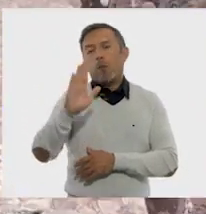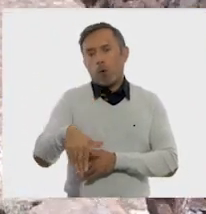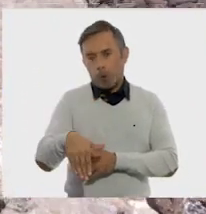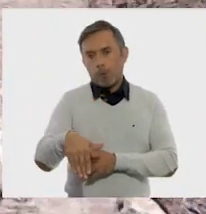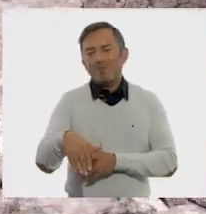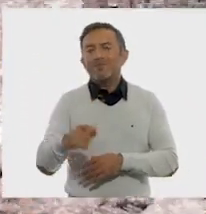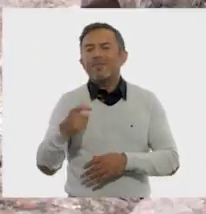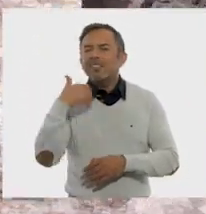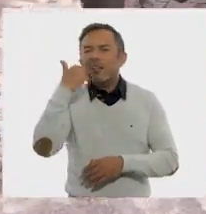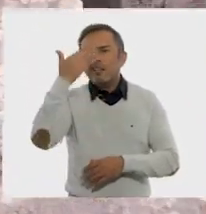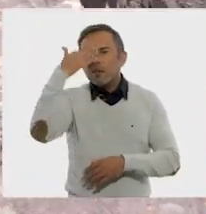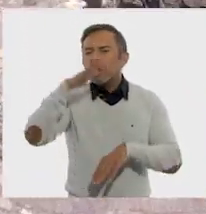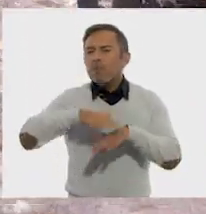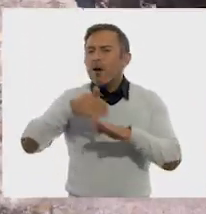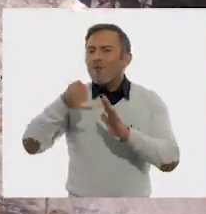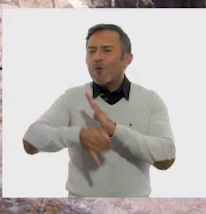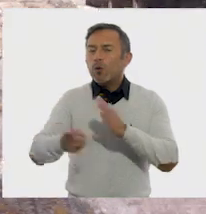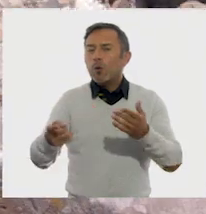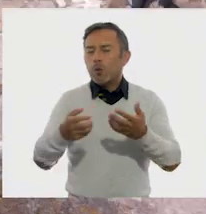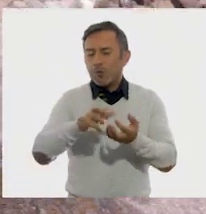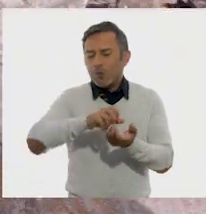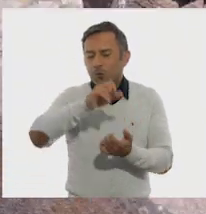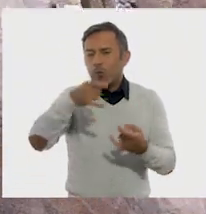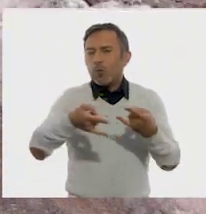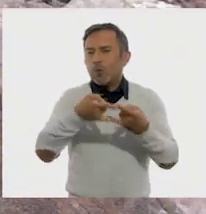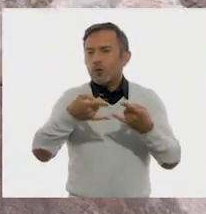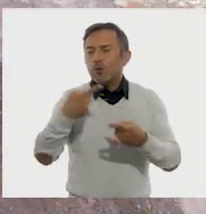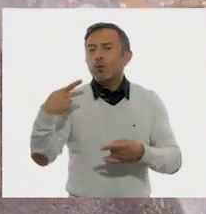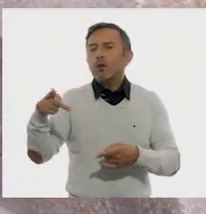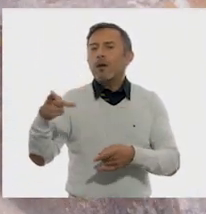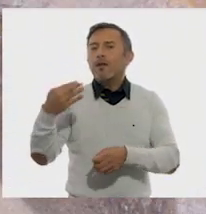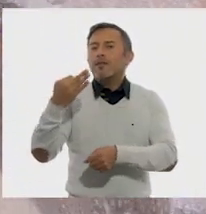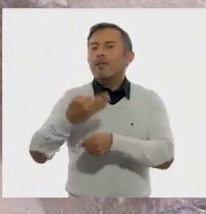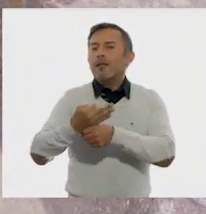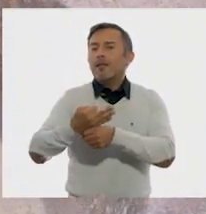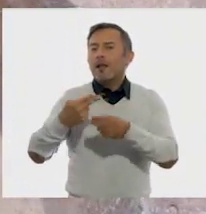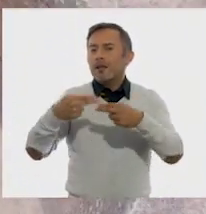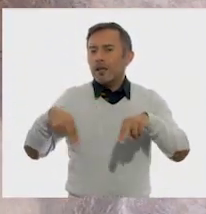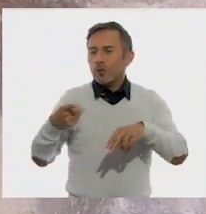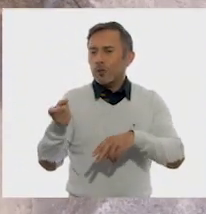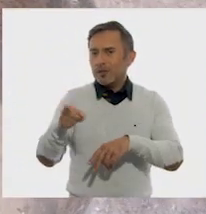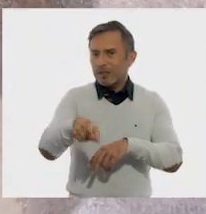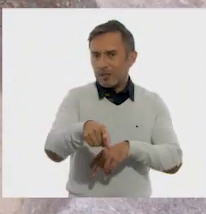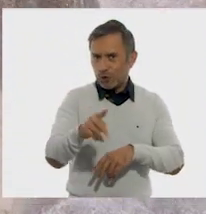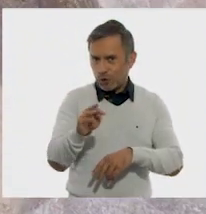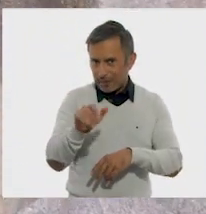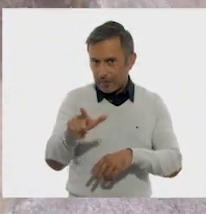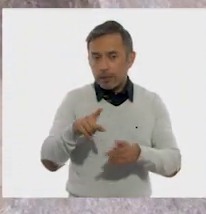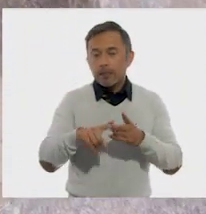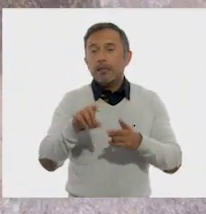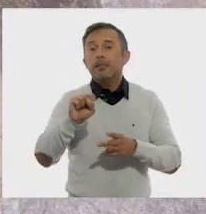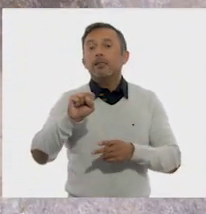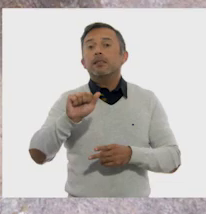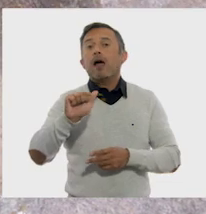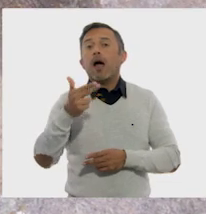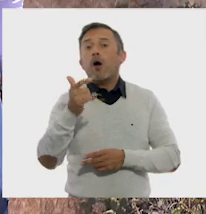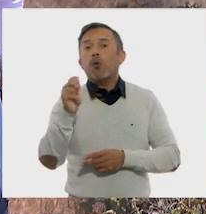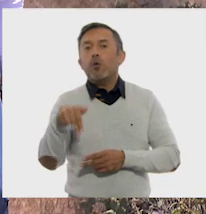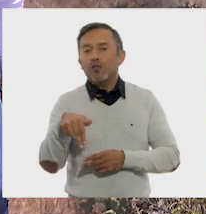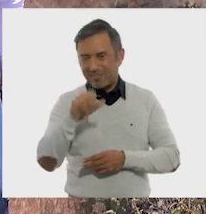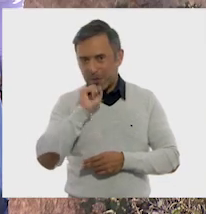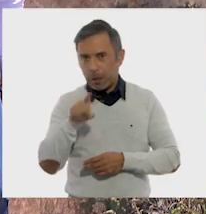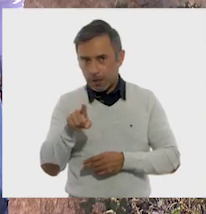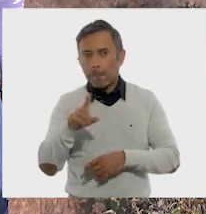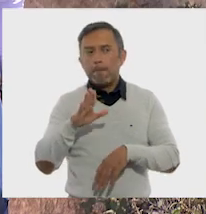Nezahualcóyotl tenemos a los cronistas, a uno de sus tataranietos que es Fernando de Alba Iztlizóchitl, también tenemos a Sahagún y un elemento también un